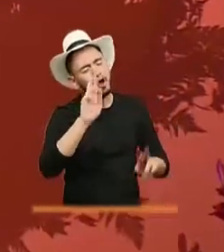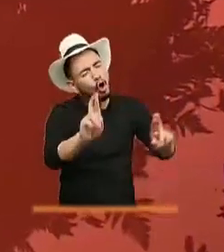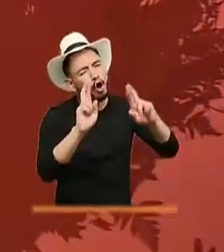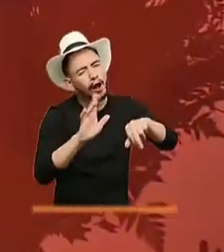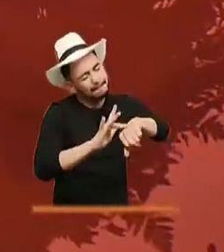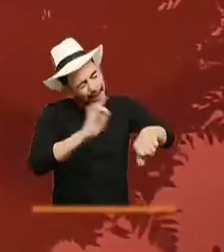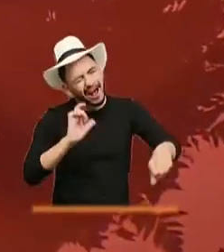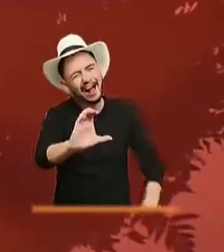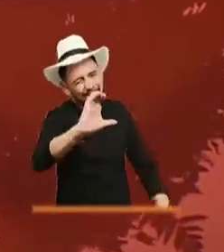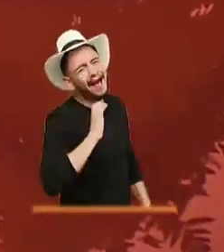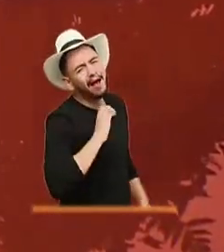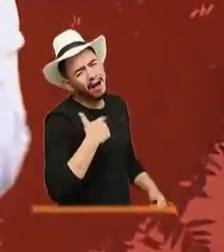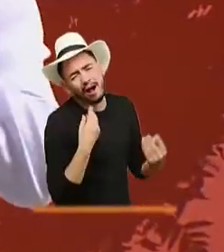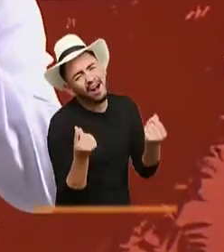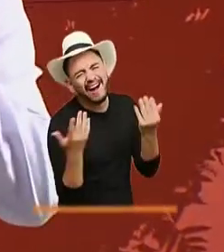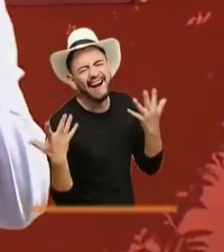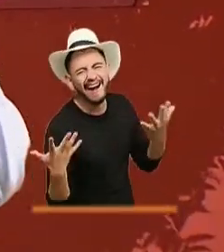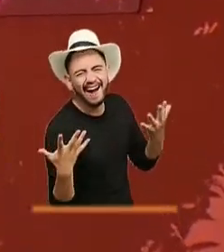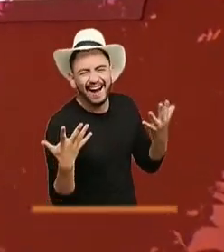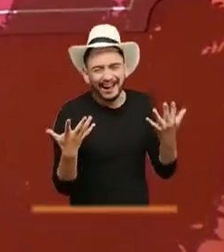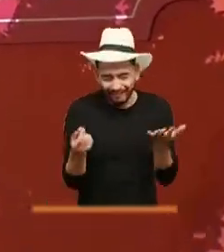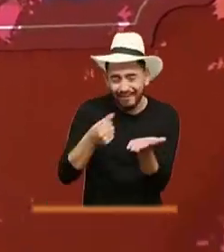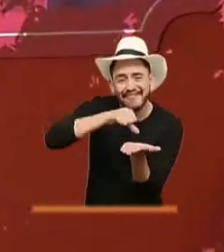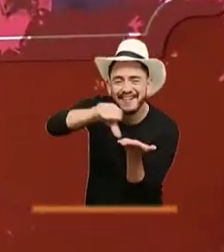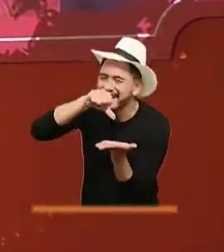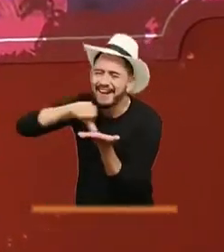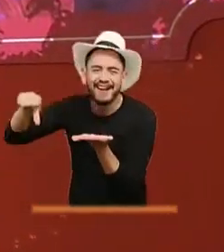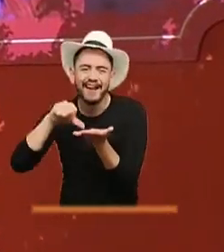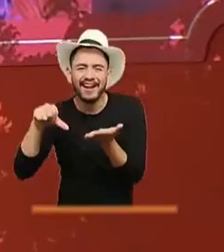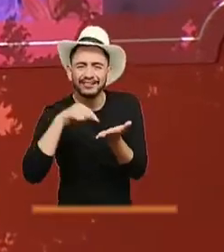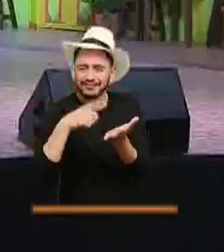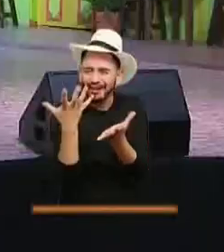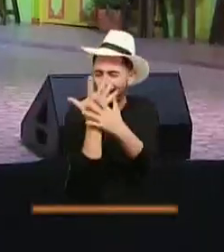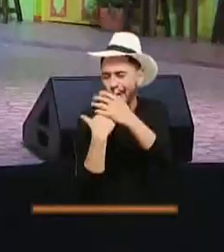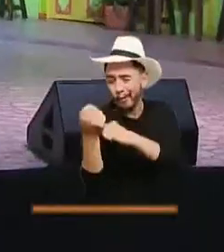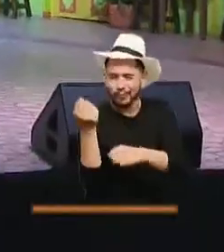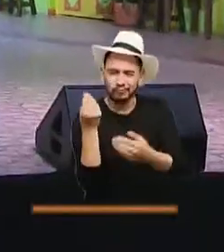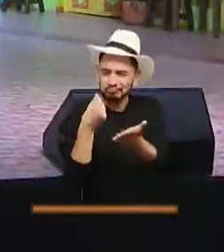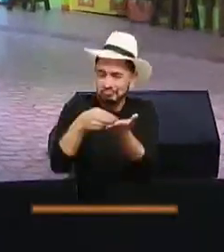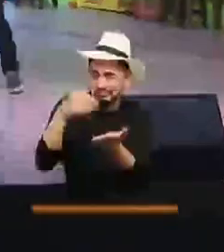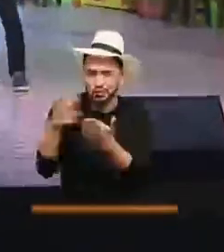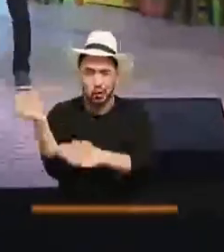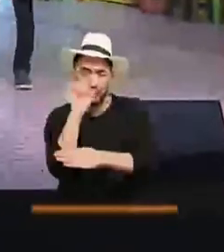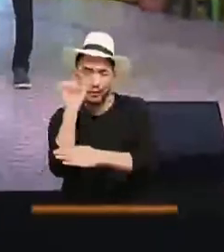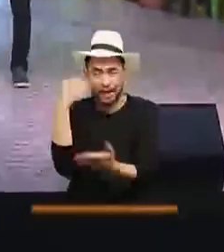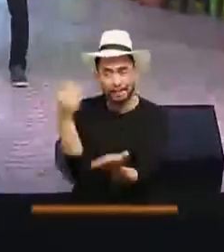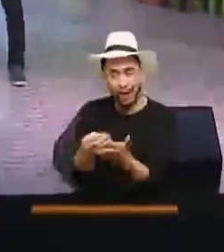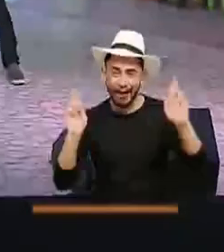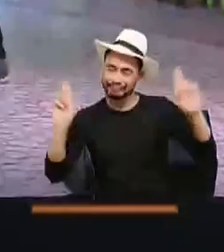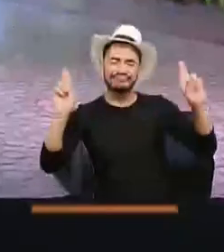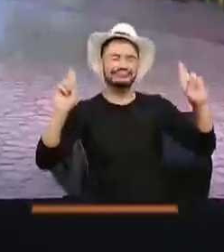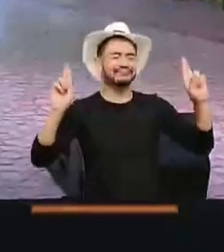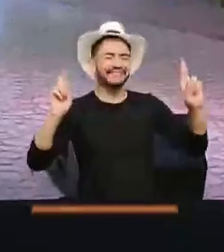pues necesito pagar para salir del parqueadero. Yo sí tengo que la...